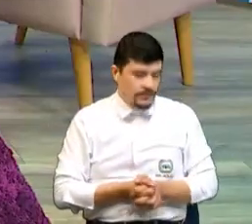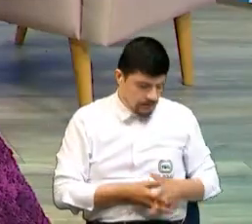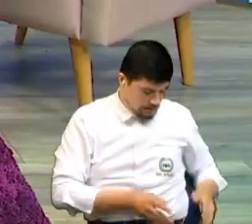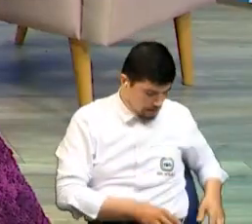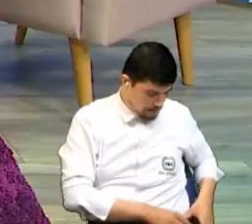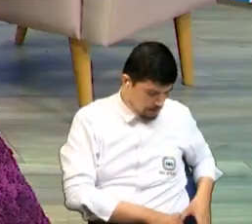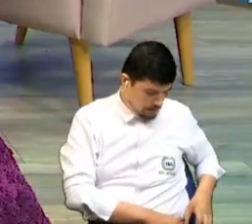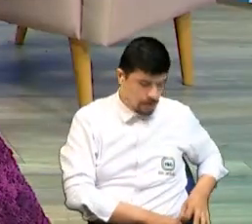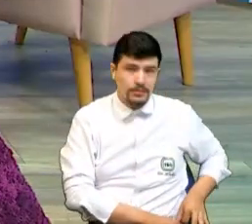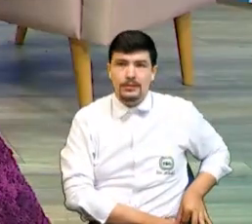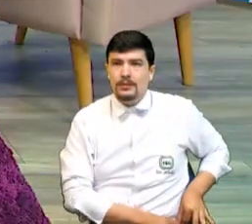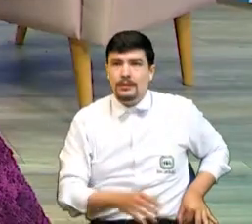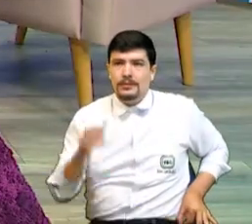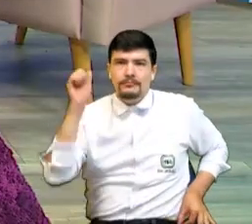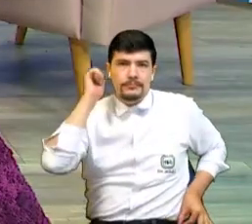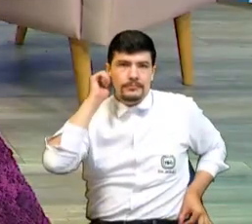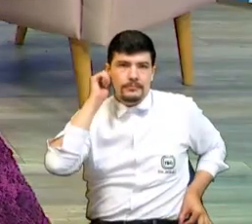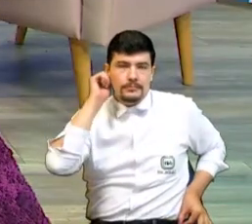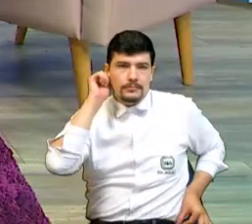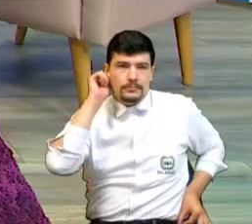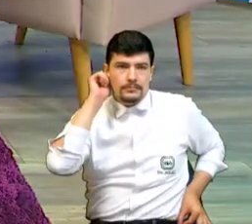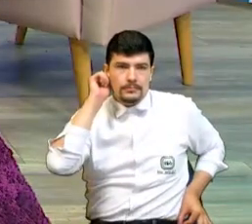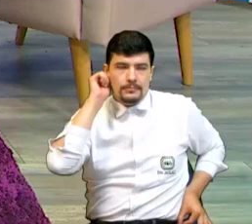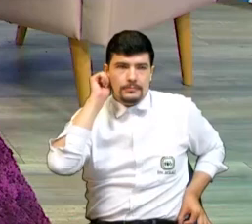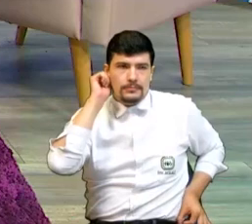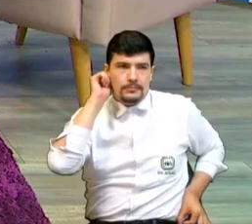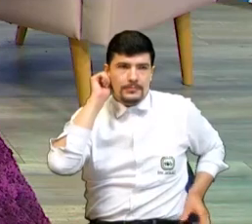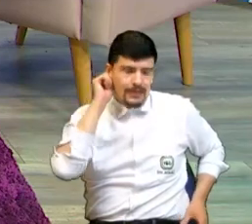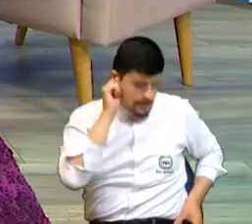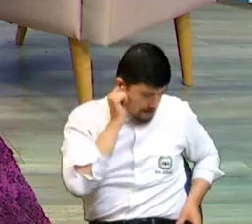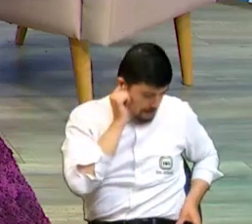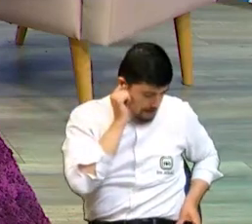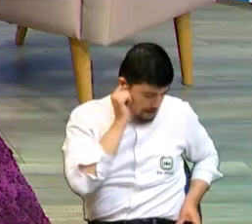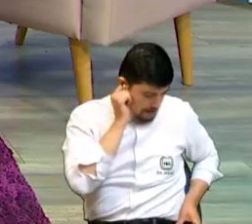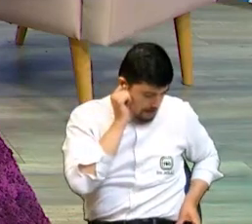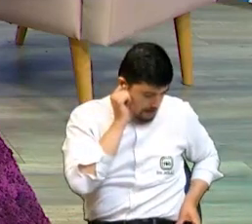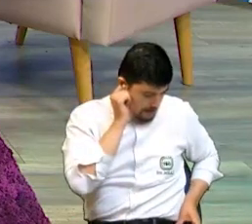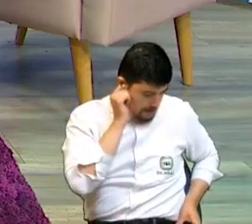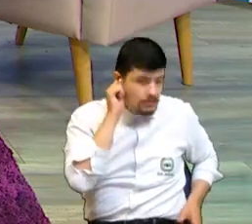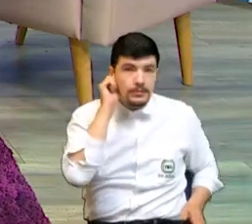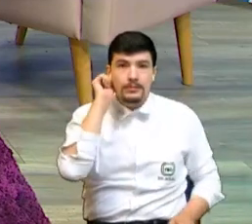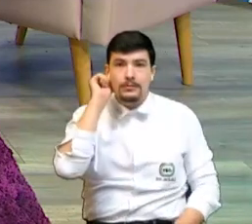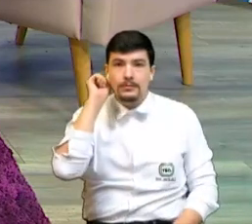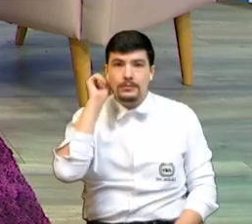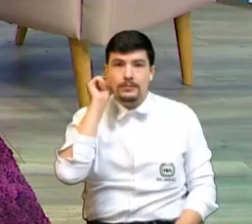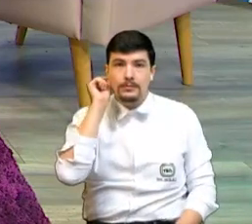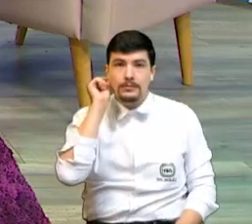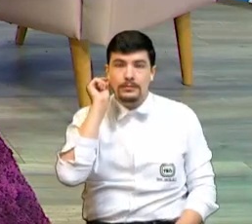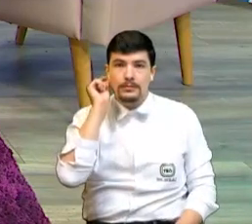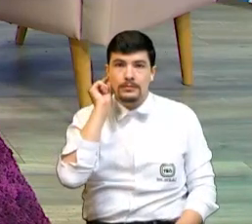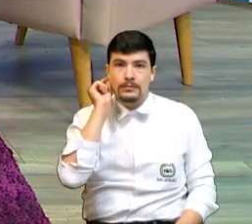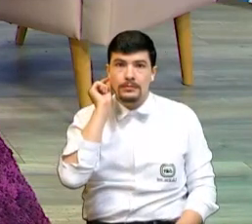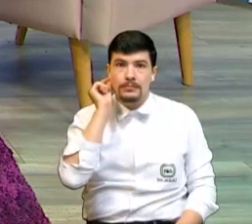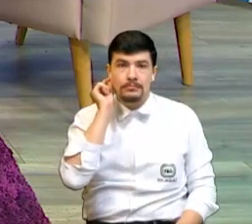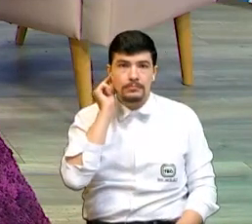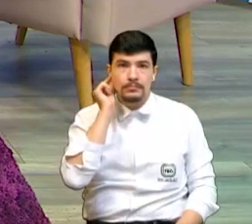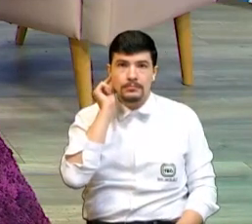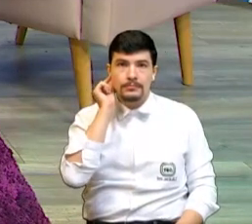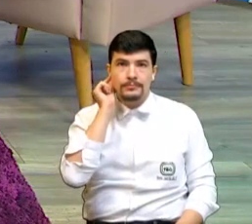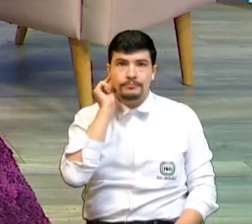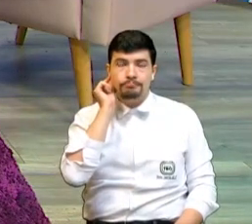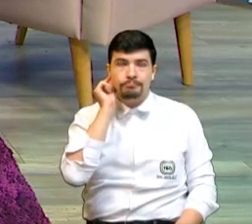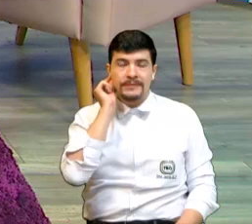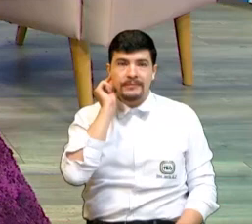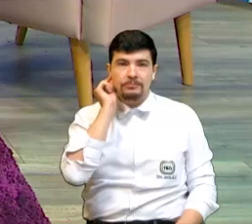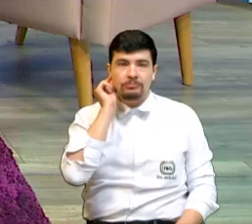estar la igualdad de armas de la Defensa con respecto a alguien que no puede realizarse, insisto, un examen de resonancia magnética a